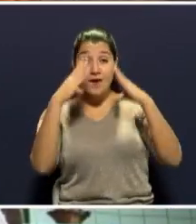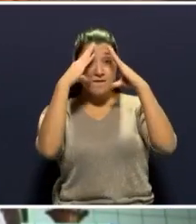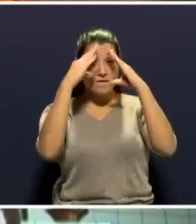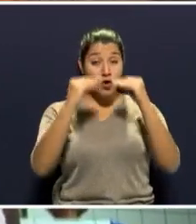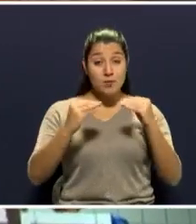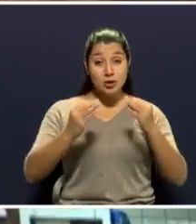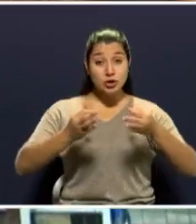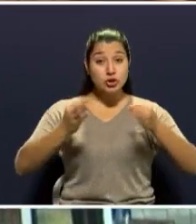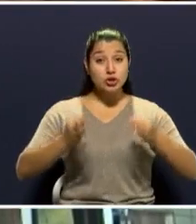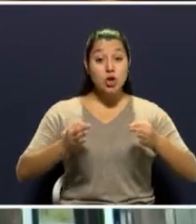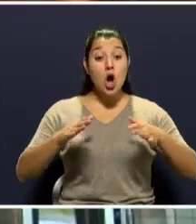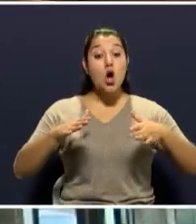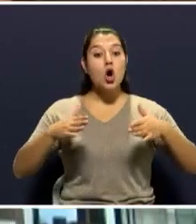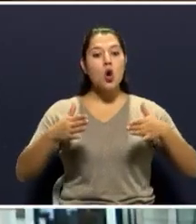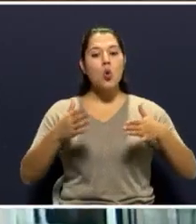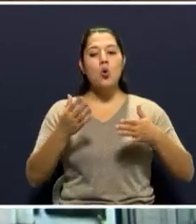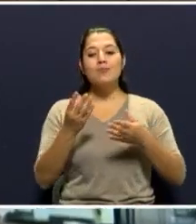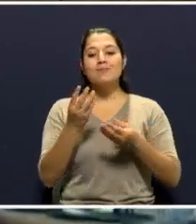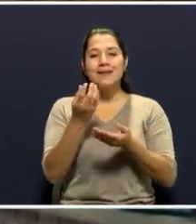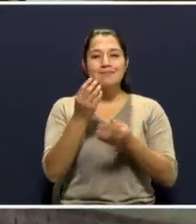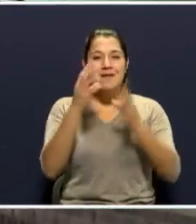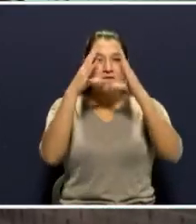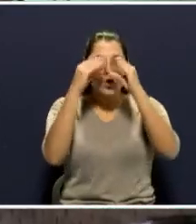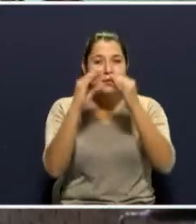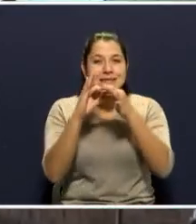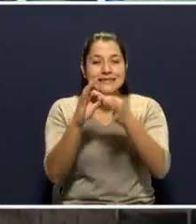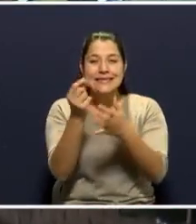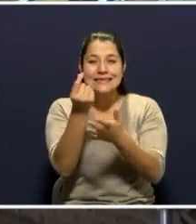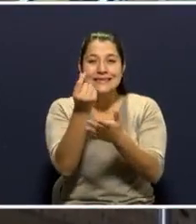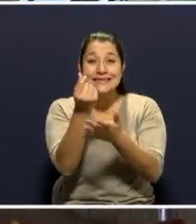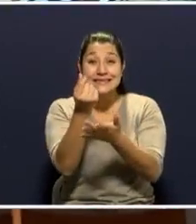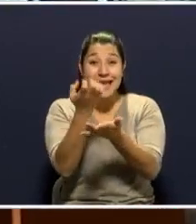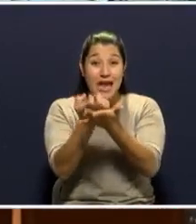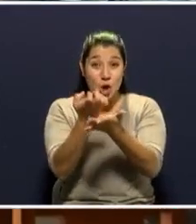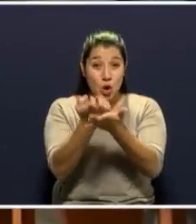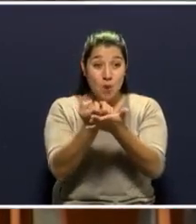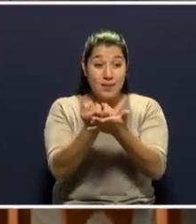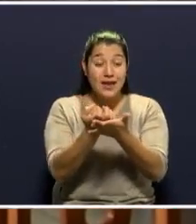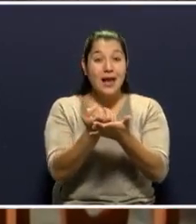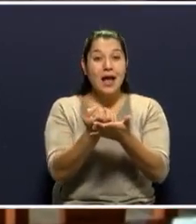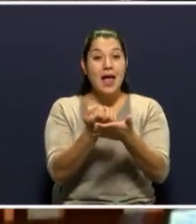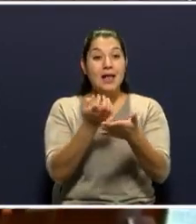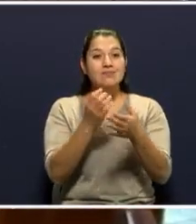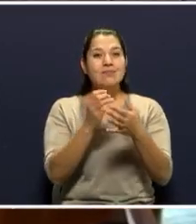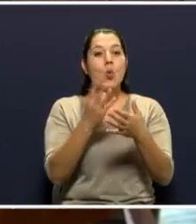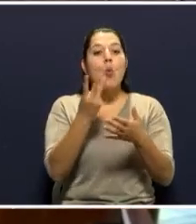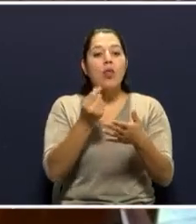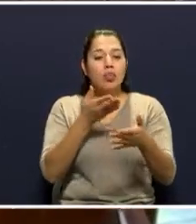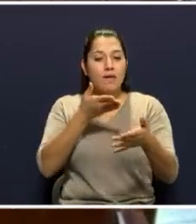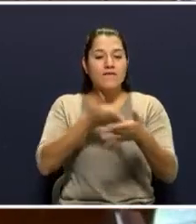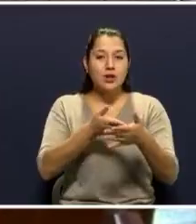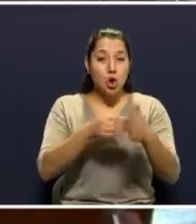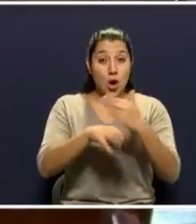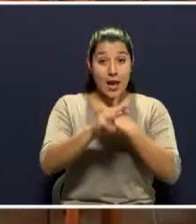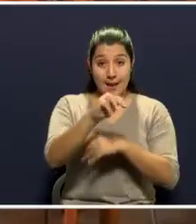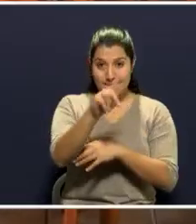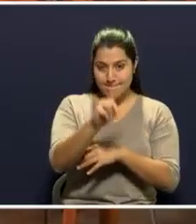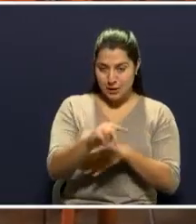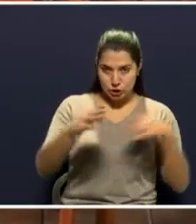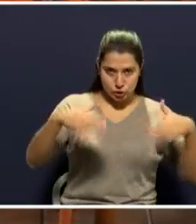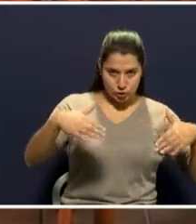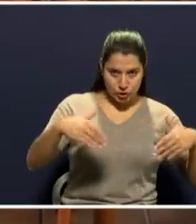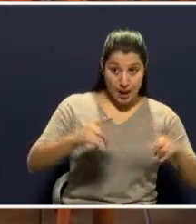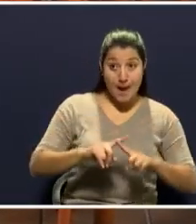la pandemia durante el mes de marzo y lo que llevamos de abril, las actividades más afectadas son los hoteles y restaurantes, estos teniendo una caída